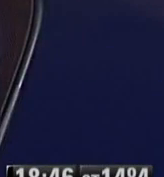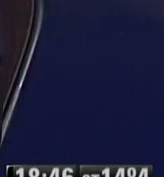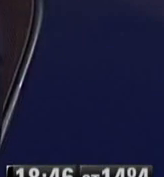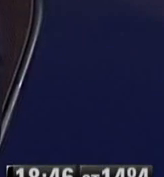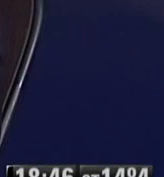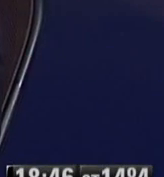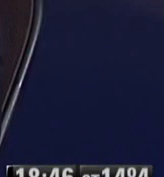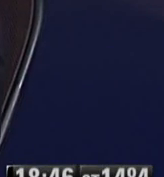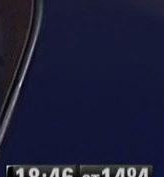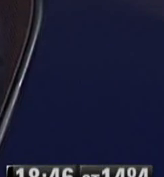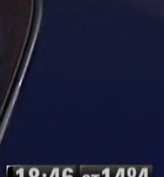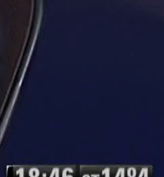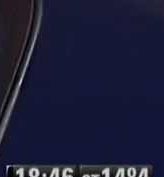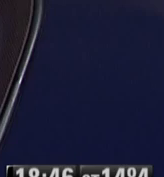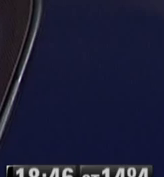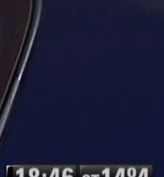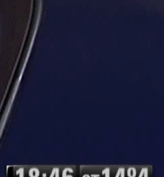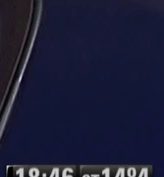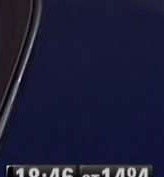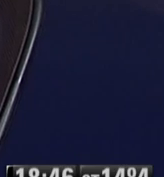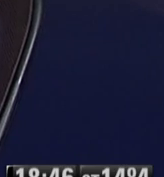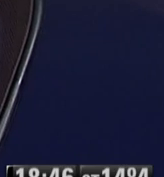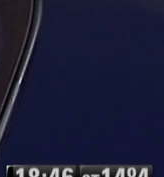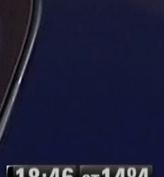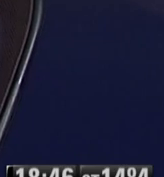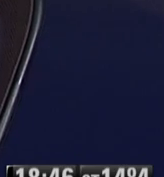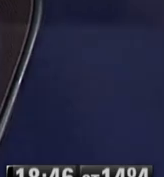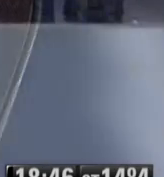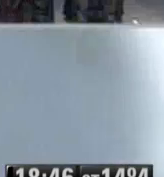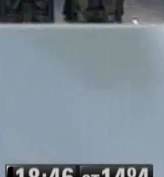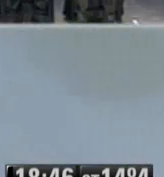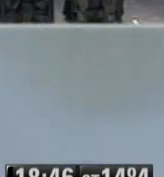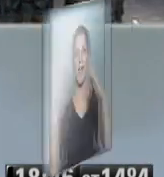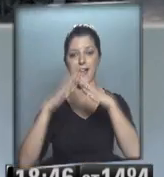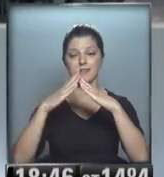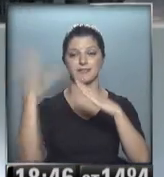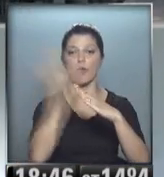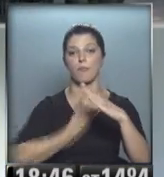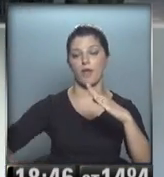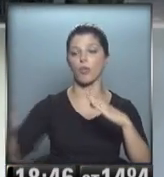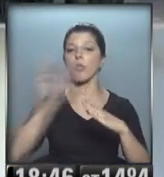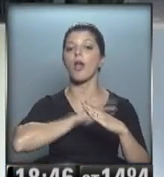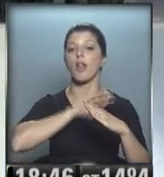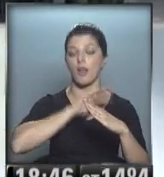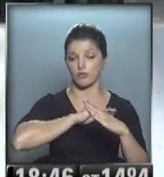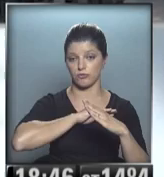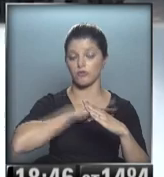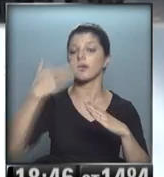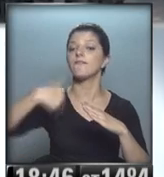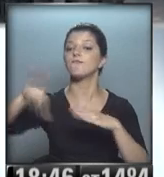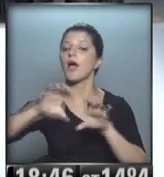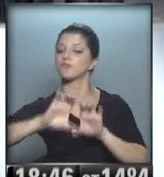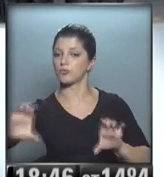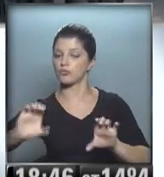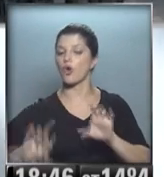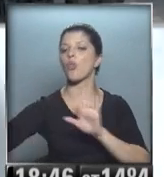¿Cómo le va? Buenas tardes. La presidenta de la Nación, Cristina Fernández de Kirchner, encabeza en Casa de Gobierno el acto que pone en marcha la construcción del gasoducto del